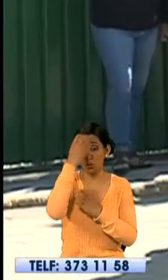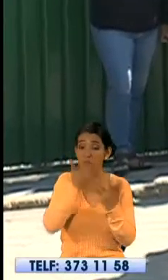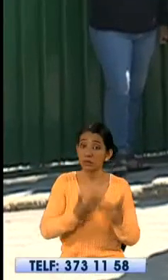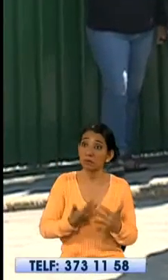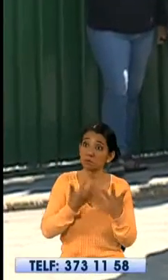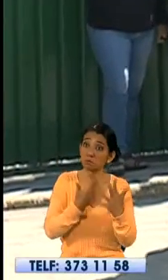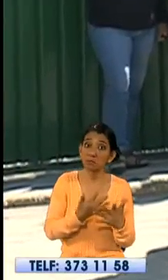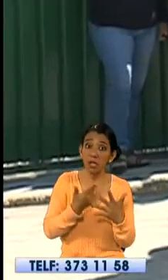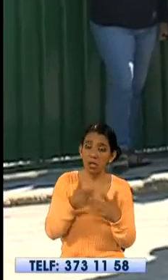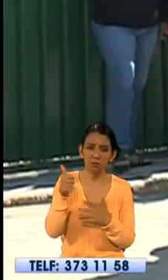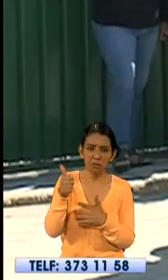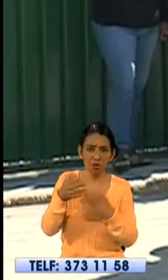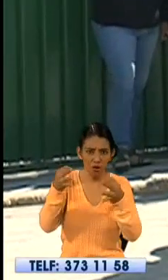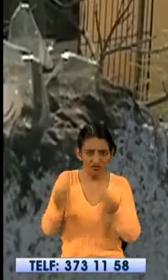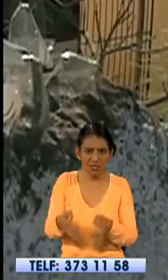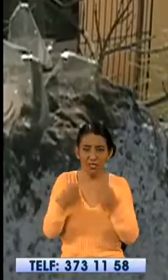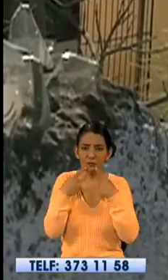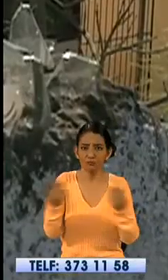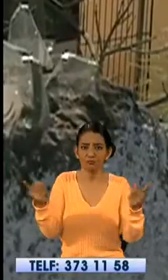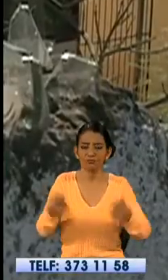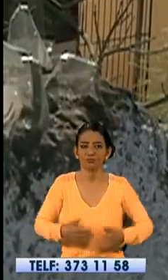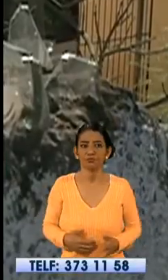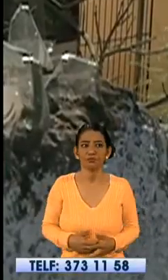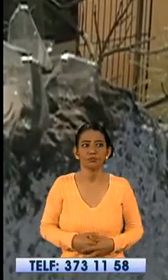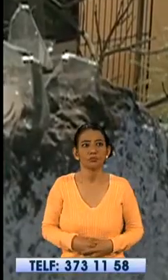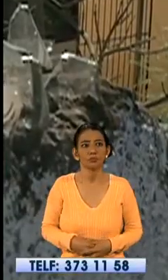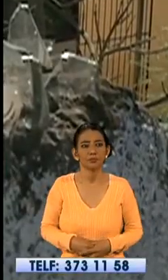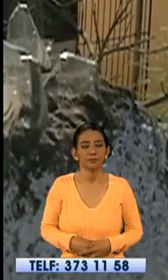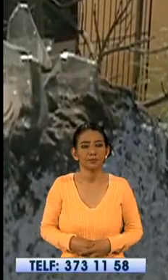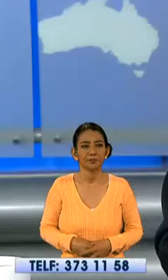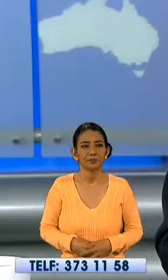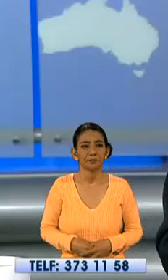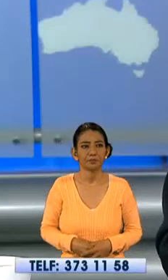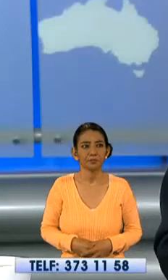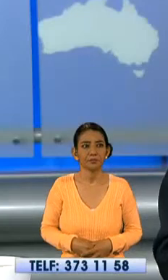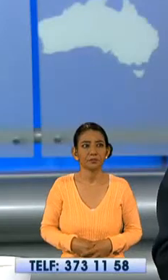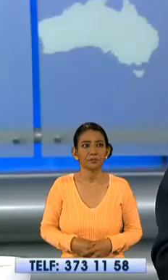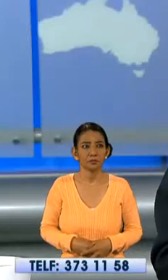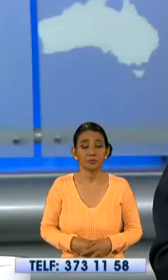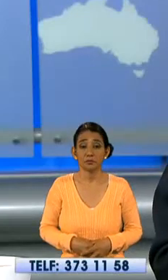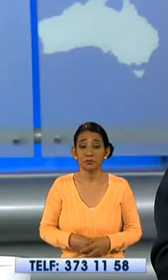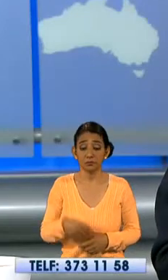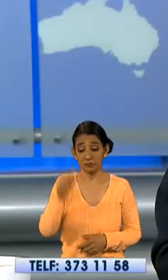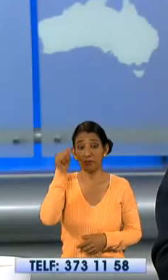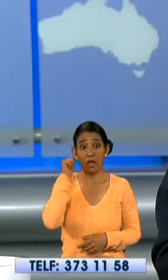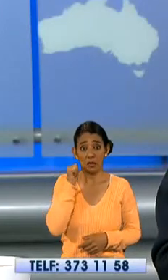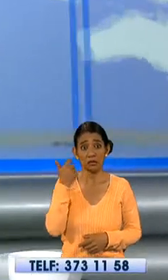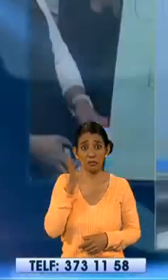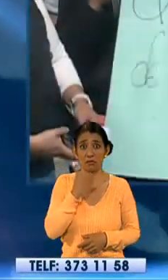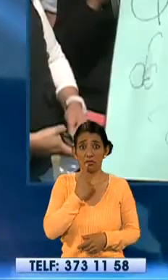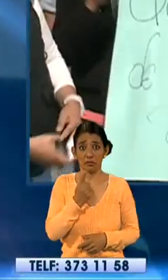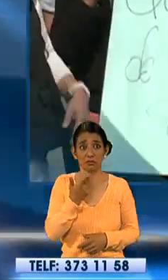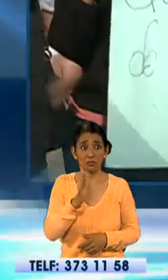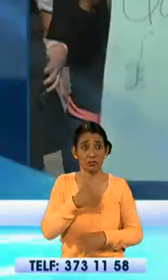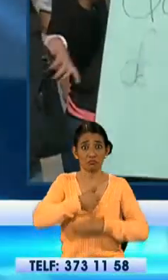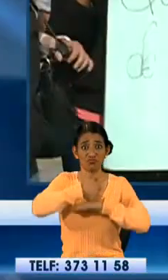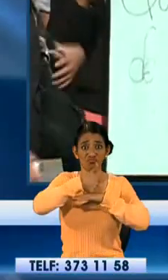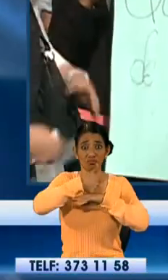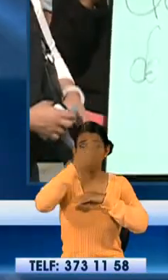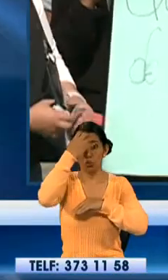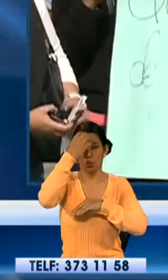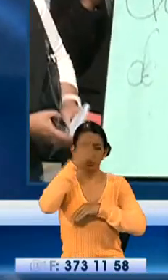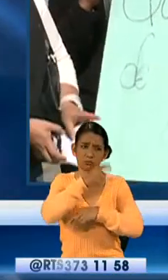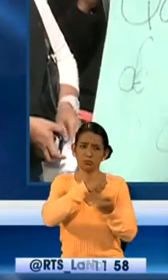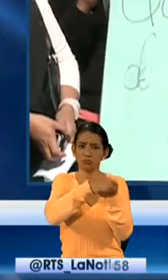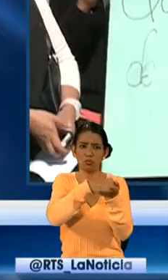de un pronunciamiento oficial. En Quito, informó Sofía Vintimilla. Lo dijimos el día de ayer, autoridades educacionales, ahí hay que echarles una